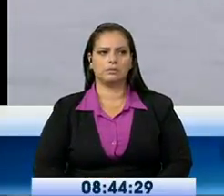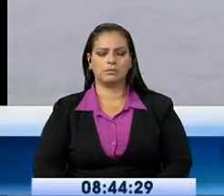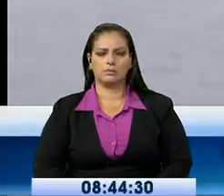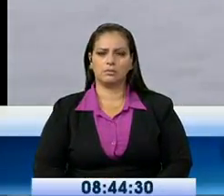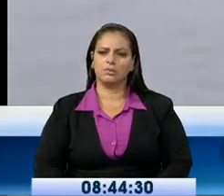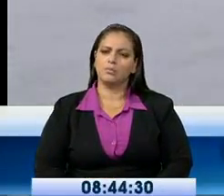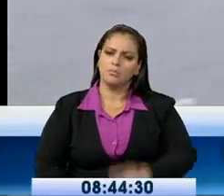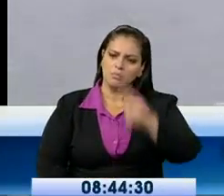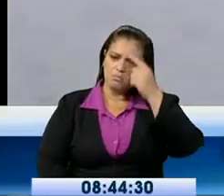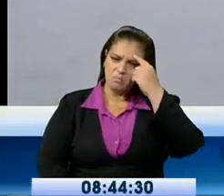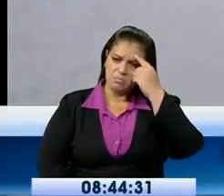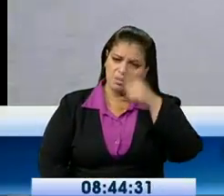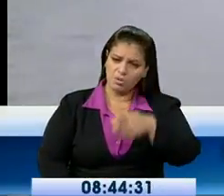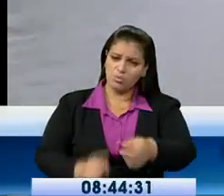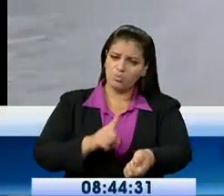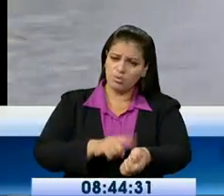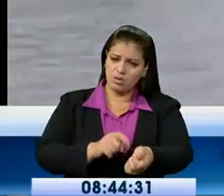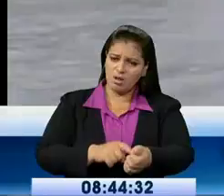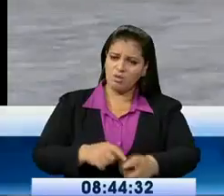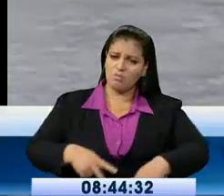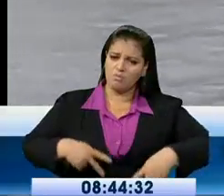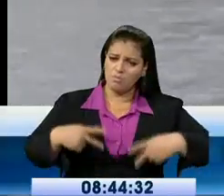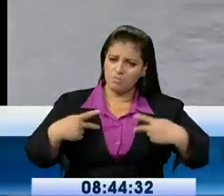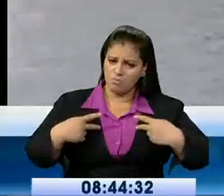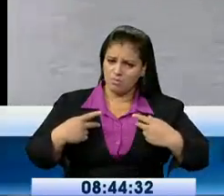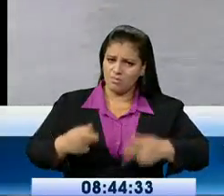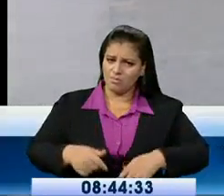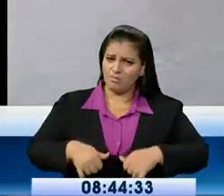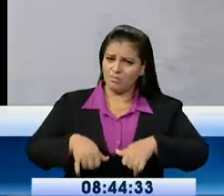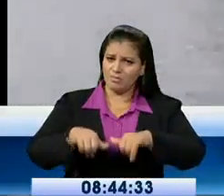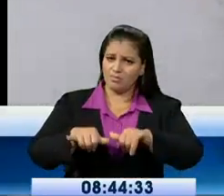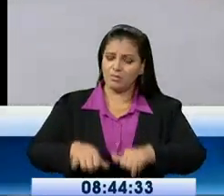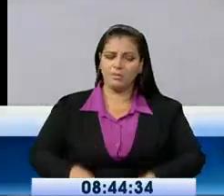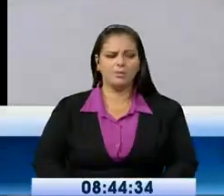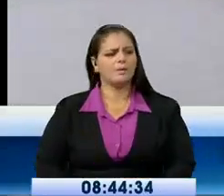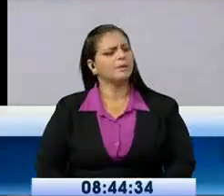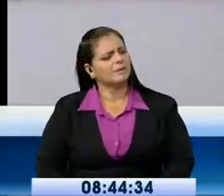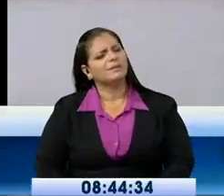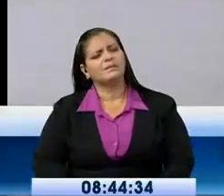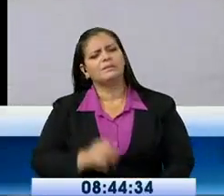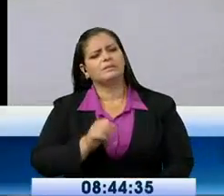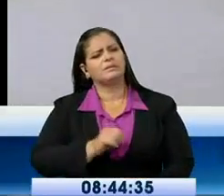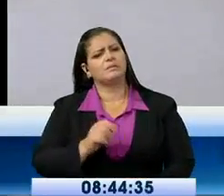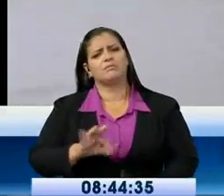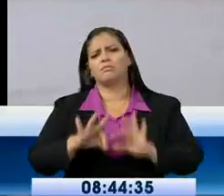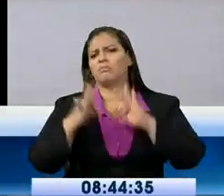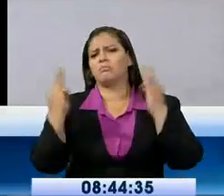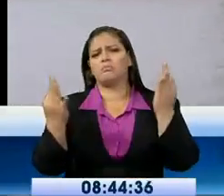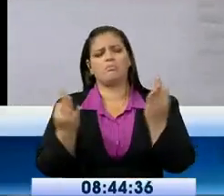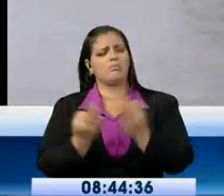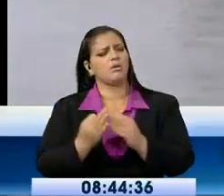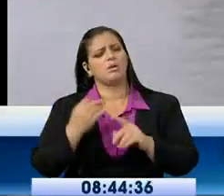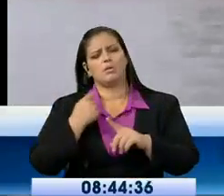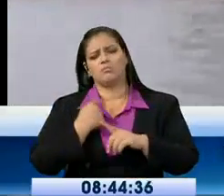a ustedes de que él pueda estar por allí en algún lugar? Desde luego. Mi mamá, todos mis hermanos y yo